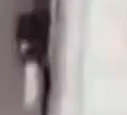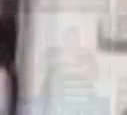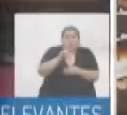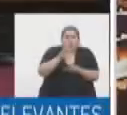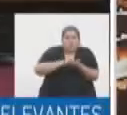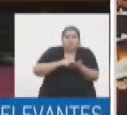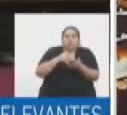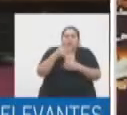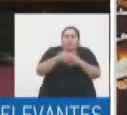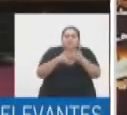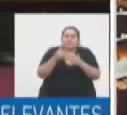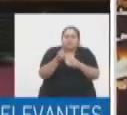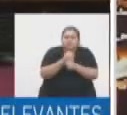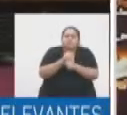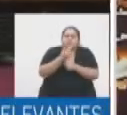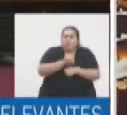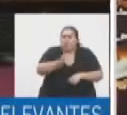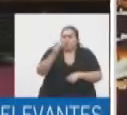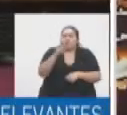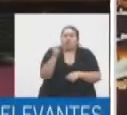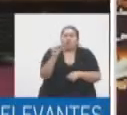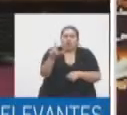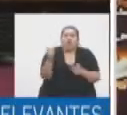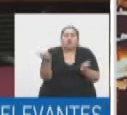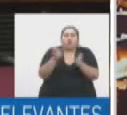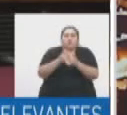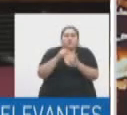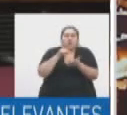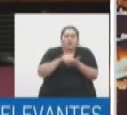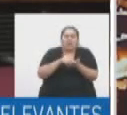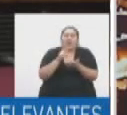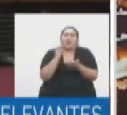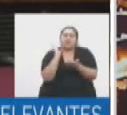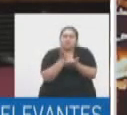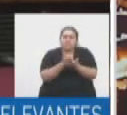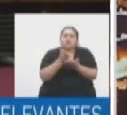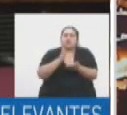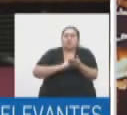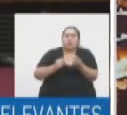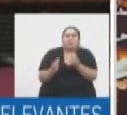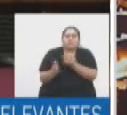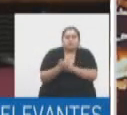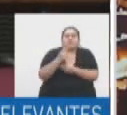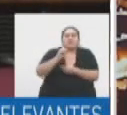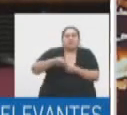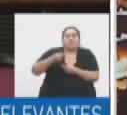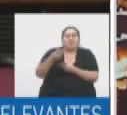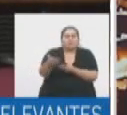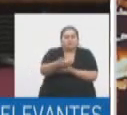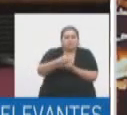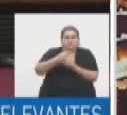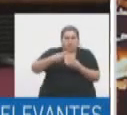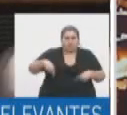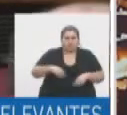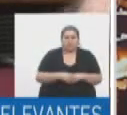privatización y caus bueno allí estaba no lo que decía Guillermo Franco con relación a este tema de estas tres